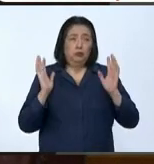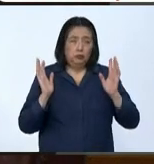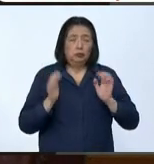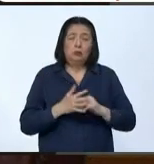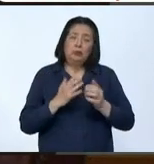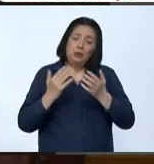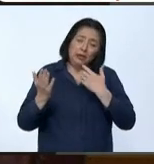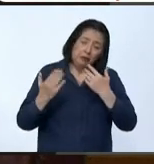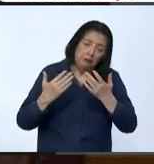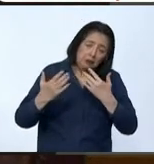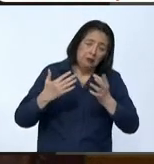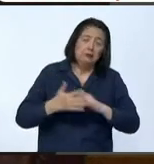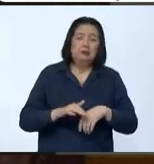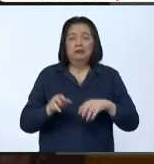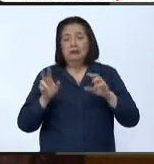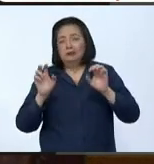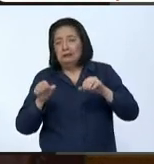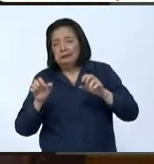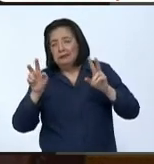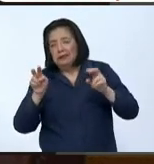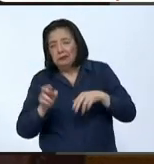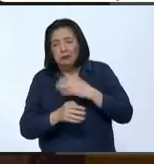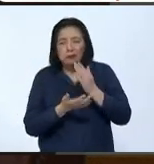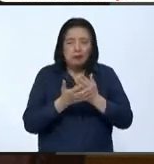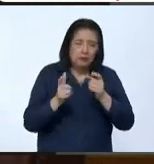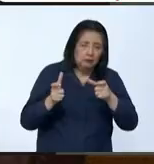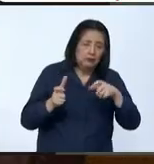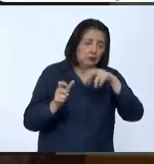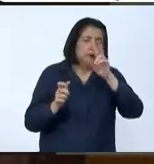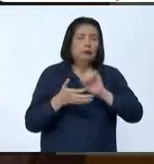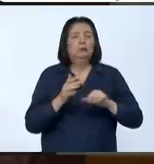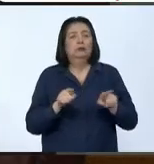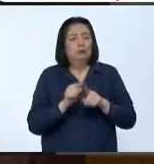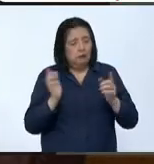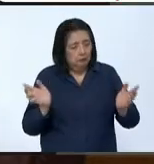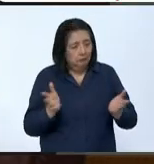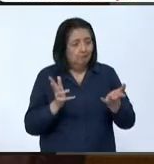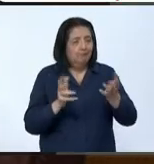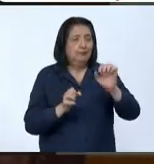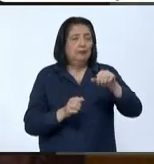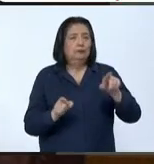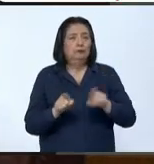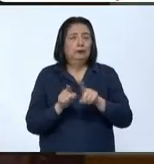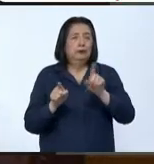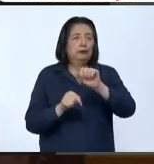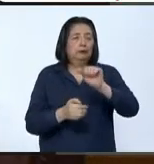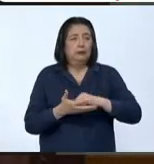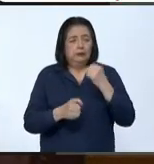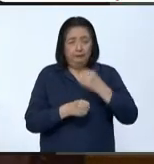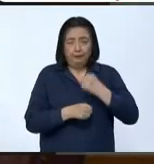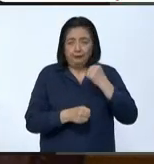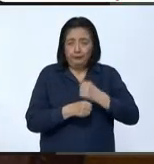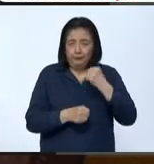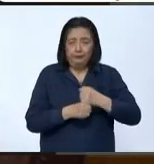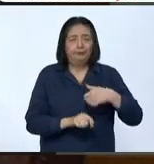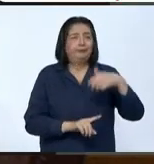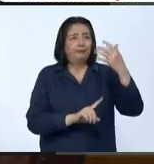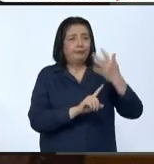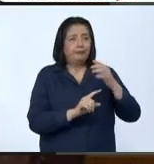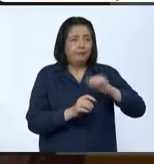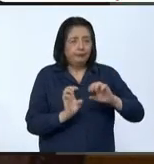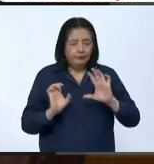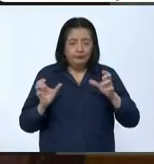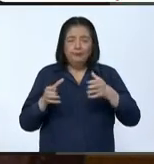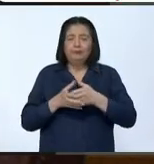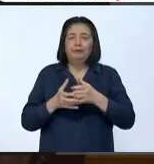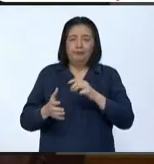conversar Respecto a los grandes temas nacionales sino impulsar también para el trabajo técnico con los equipos